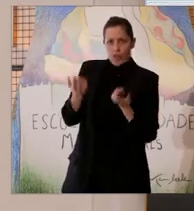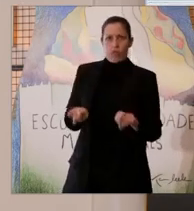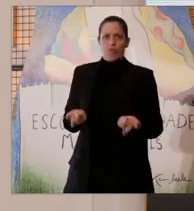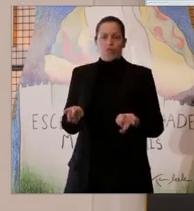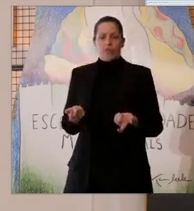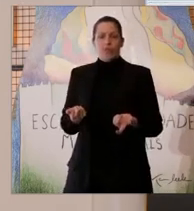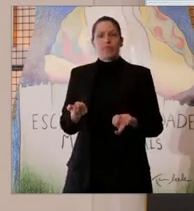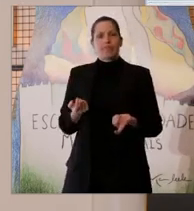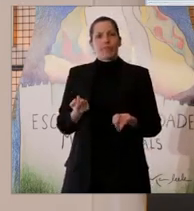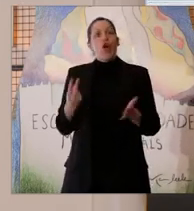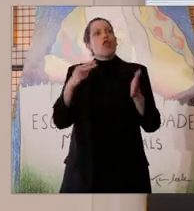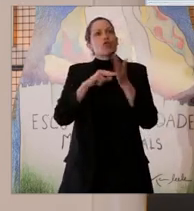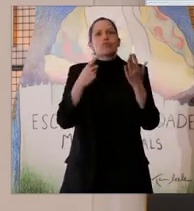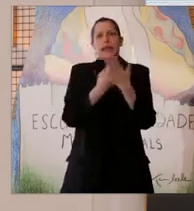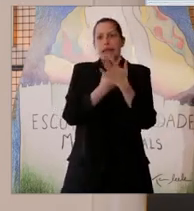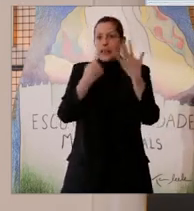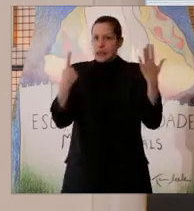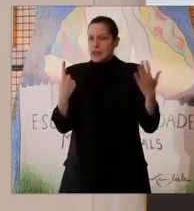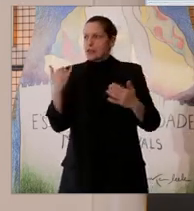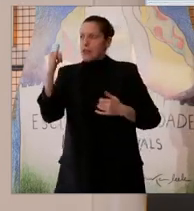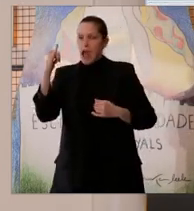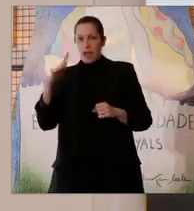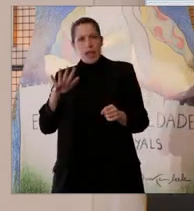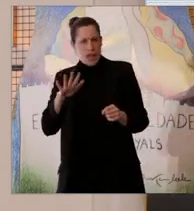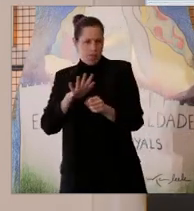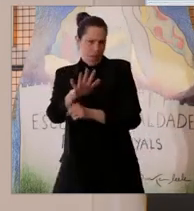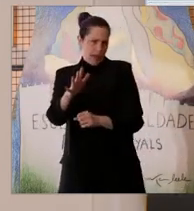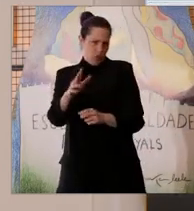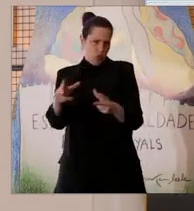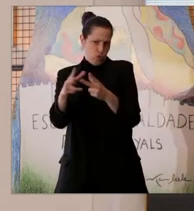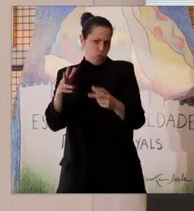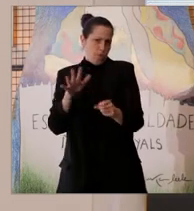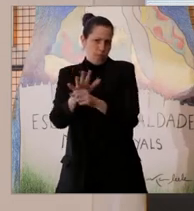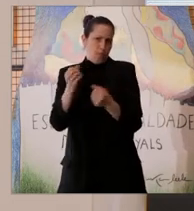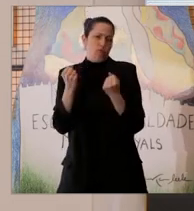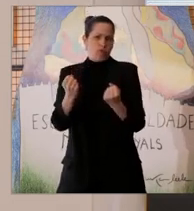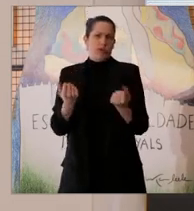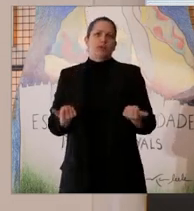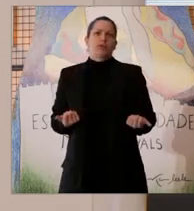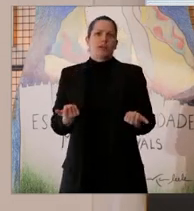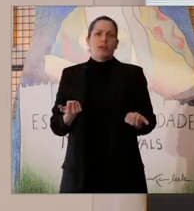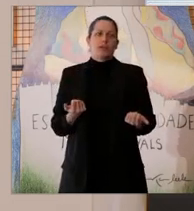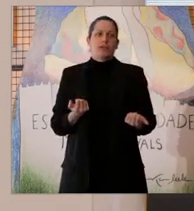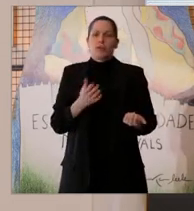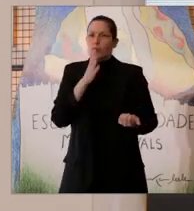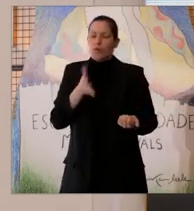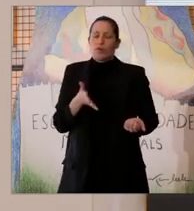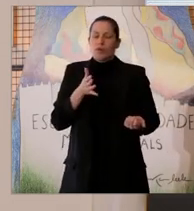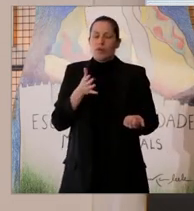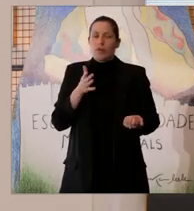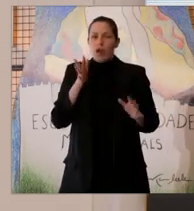2016 tiene ese impacto esa brecha porque parece Algo extraordinario y